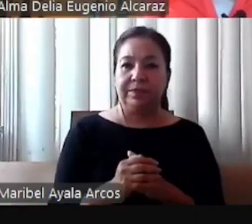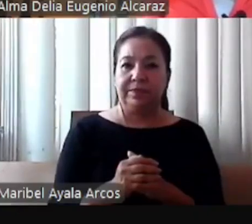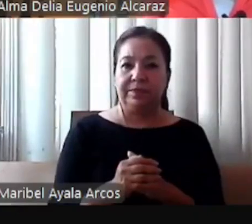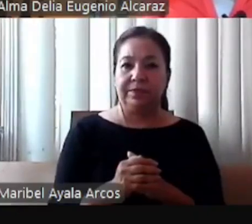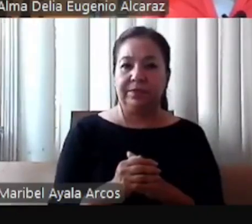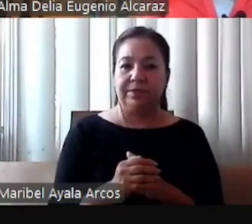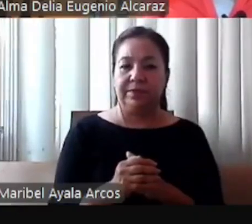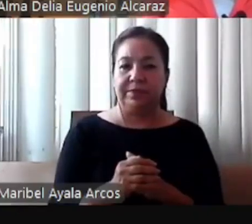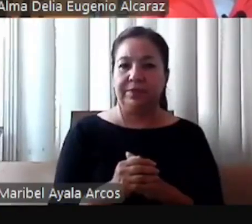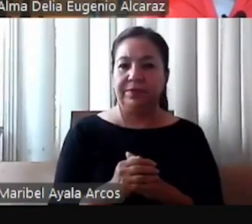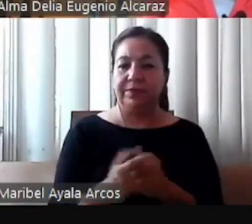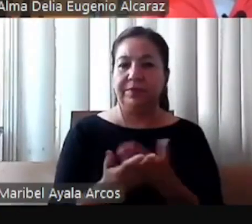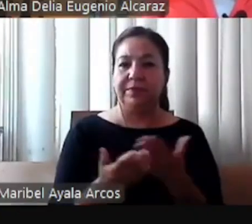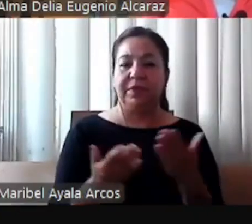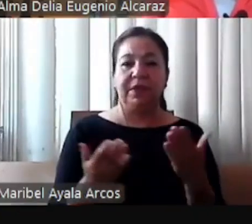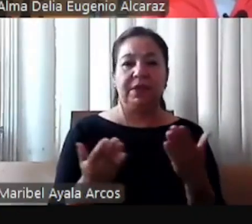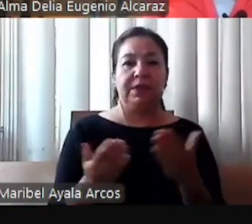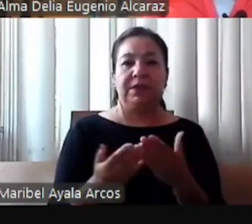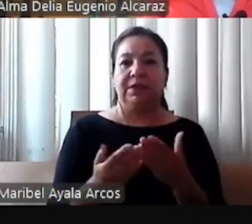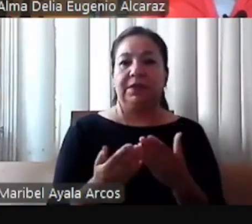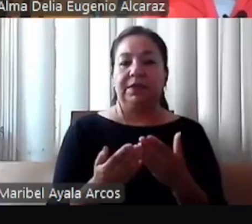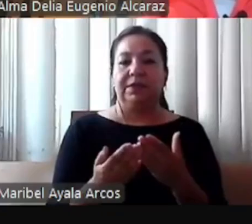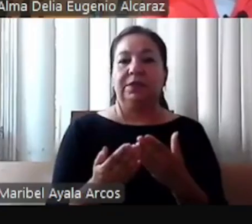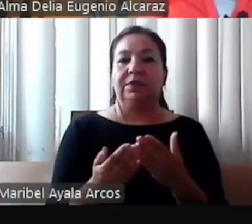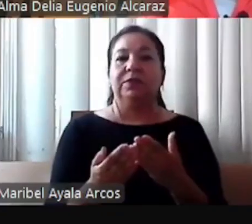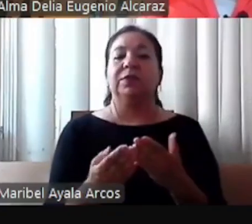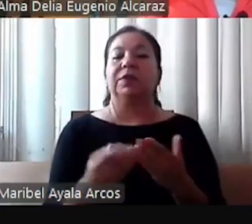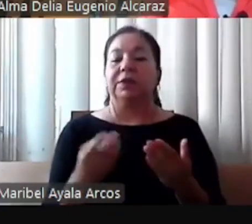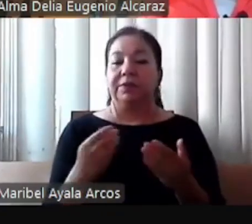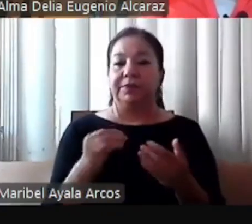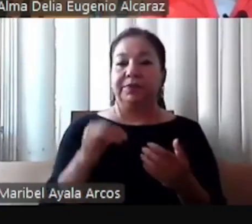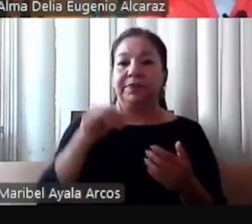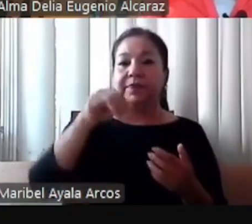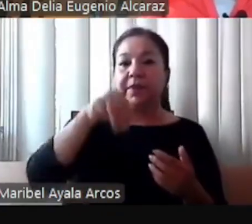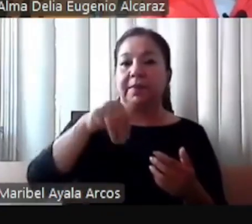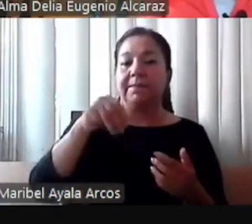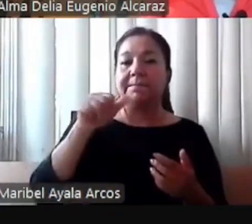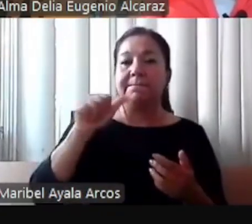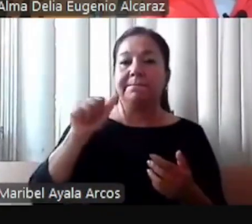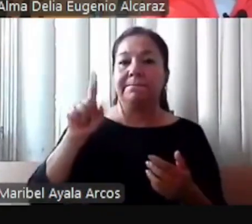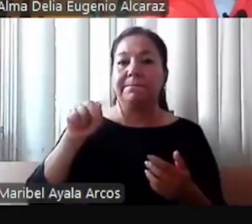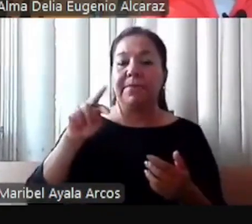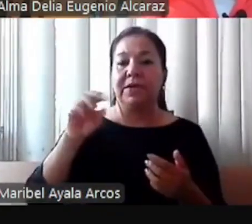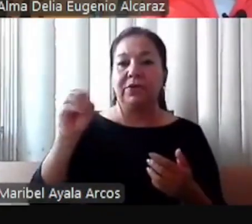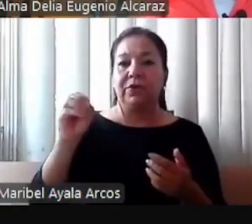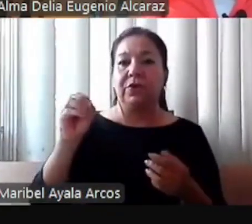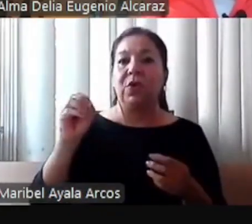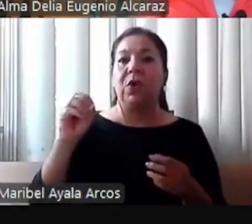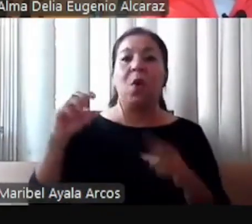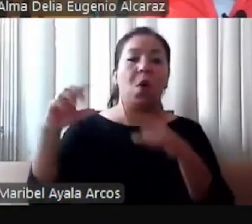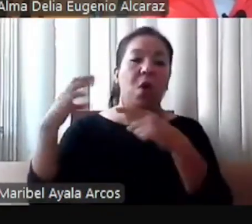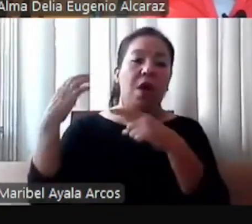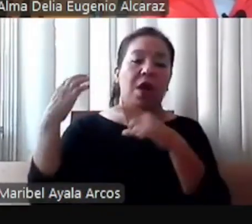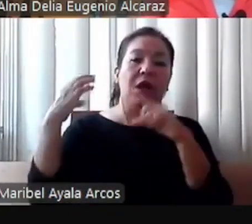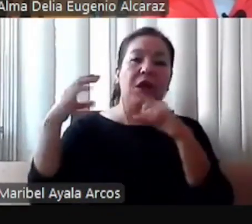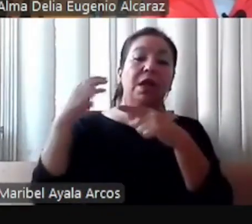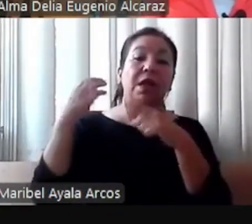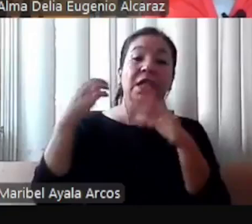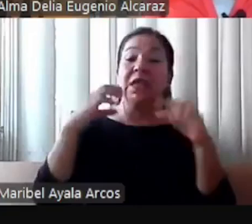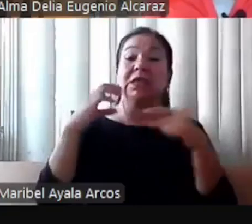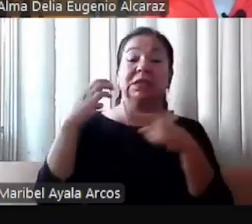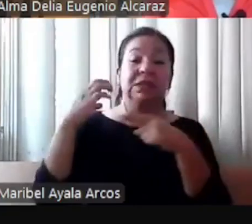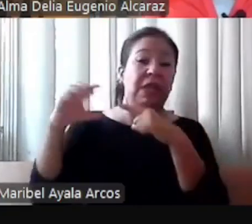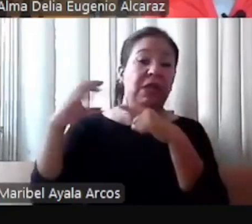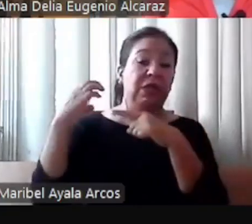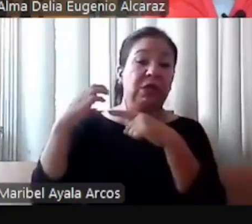sería improcedente cuando no se Tulio Sánchez Alarcón interpuso demanda vía correo electrónico contra la autoridad responsable, razón por la cual al remitir a